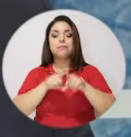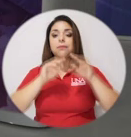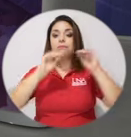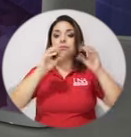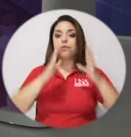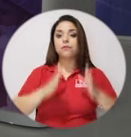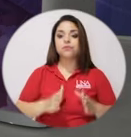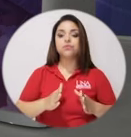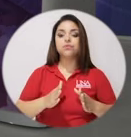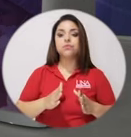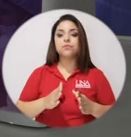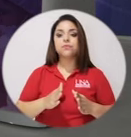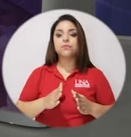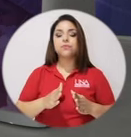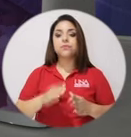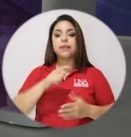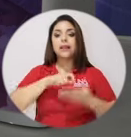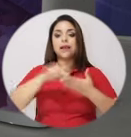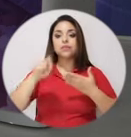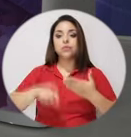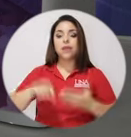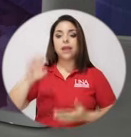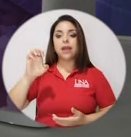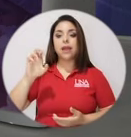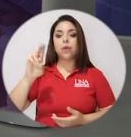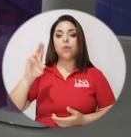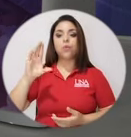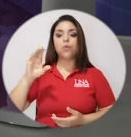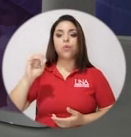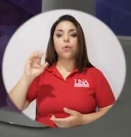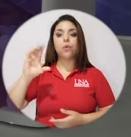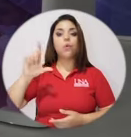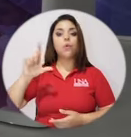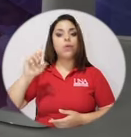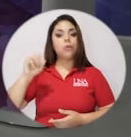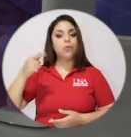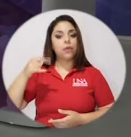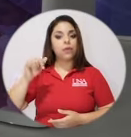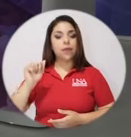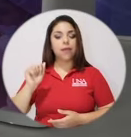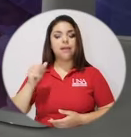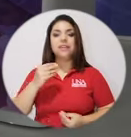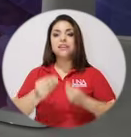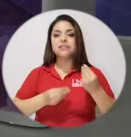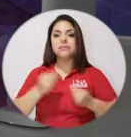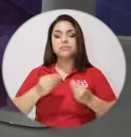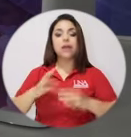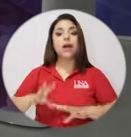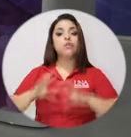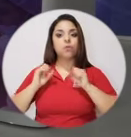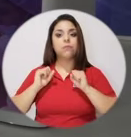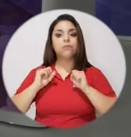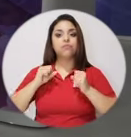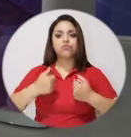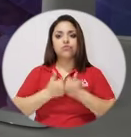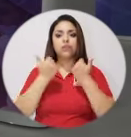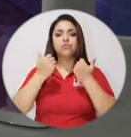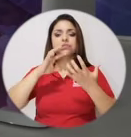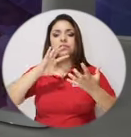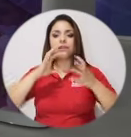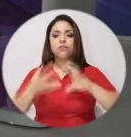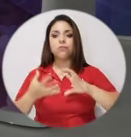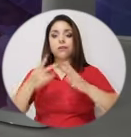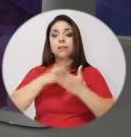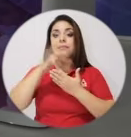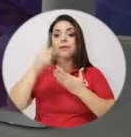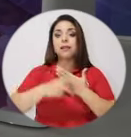también académico de la Escuela de Educología, y tuvimos que asumir los retos de transformar